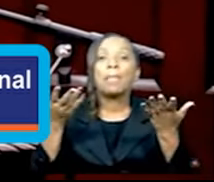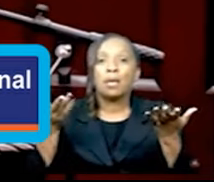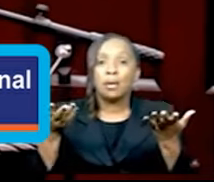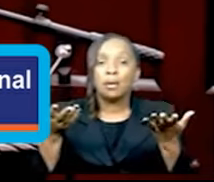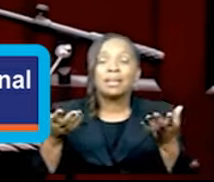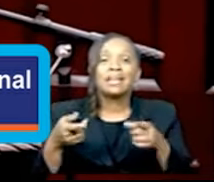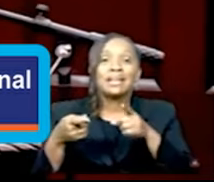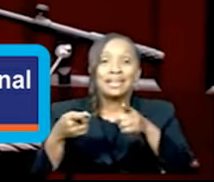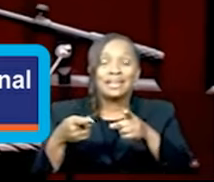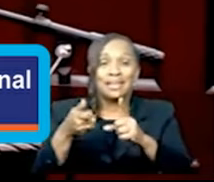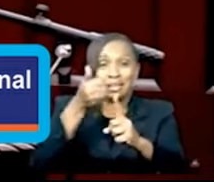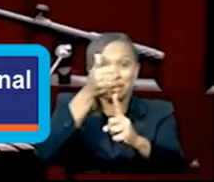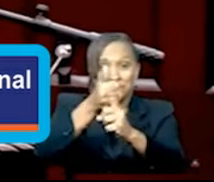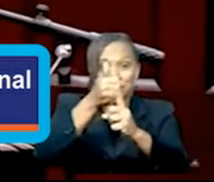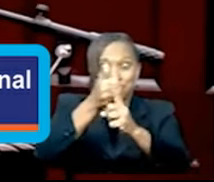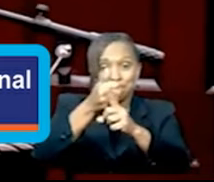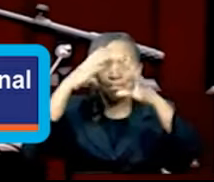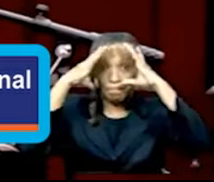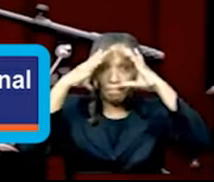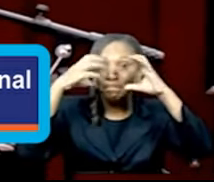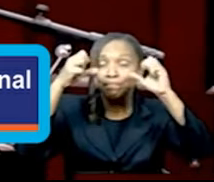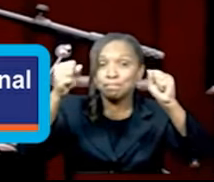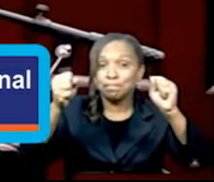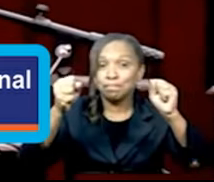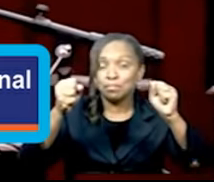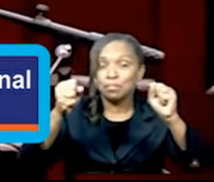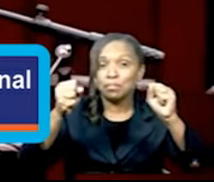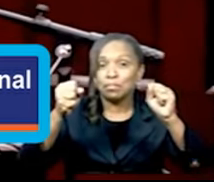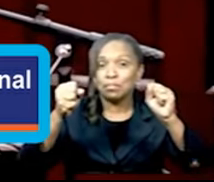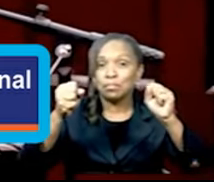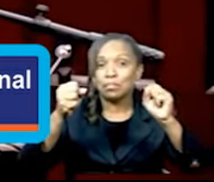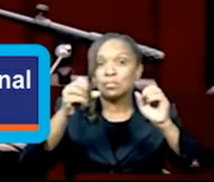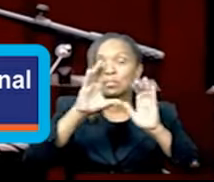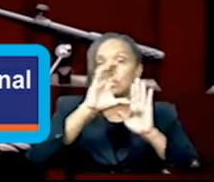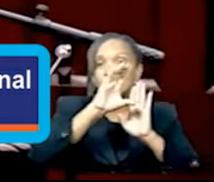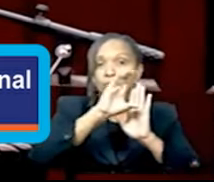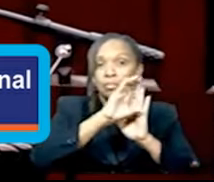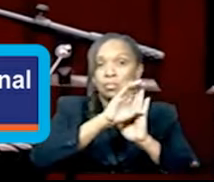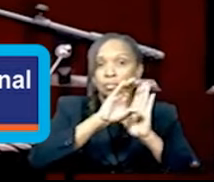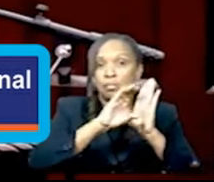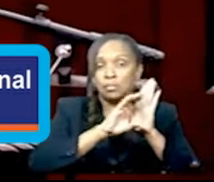Y ahí estaríamos acorde con los mismos 7 miembros